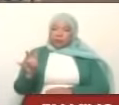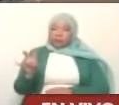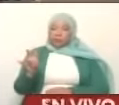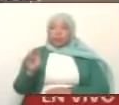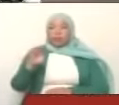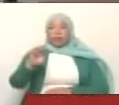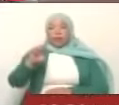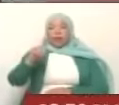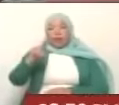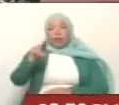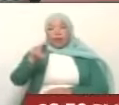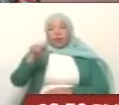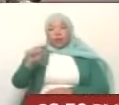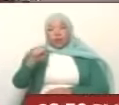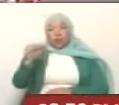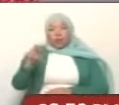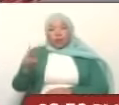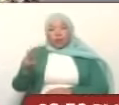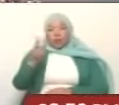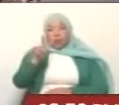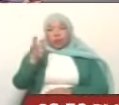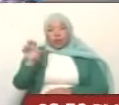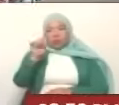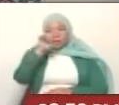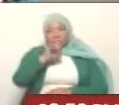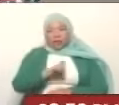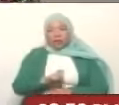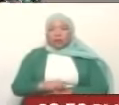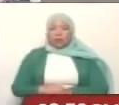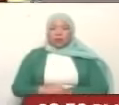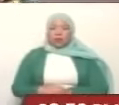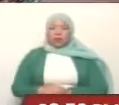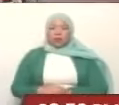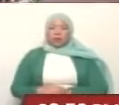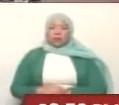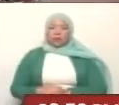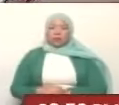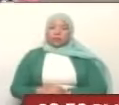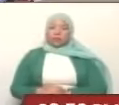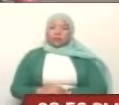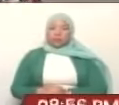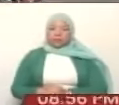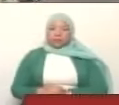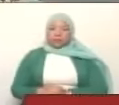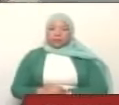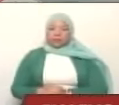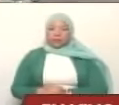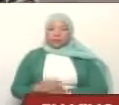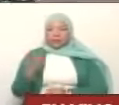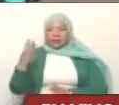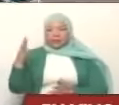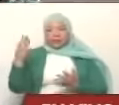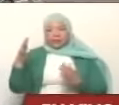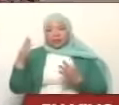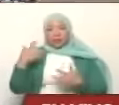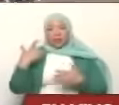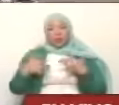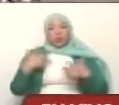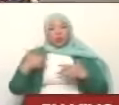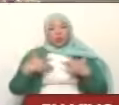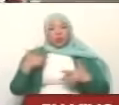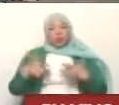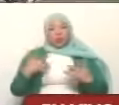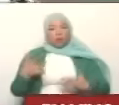Eduardo Antonio Bracho, de la Juventud, 23 años, Eduardo. Así es, presidente. Mira, Eduardo, cuéntame esa actividad, ¿cómo